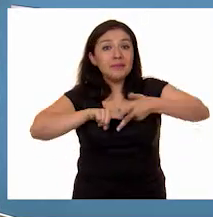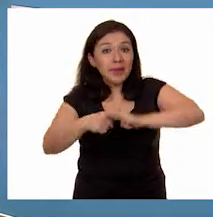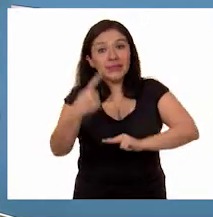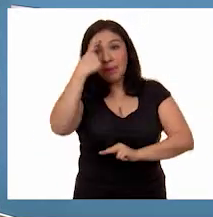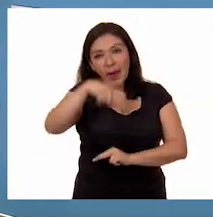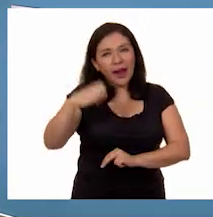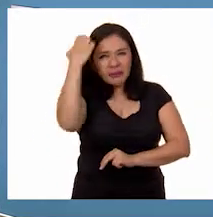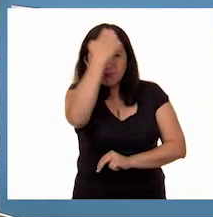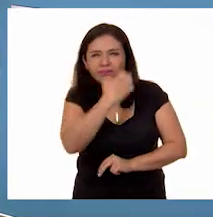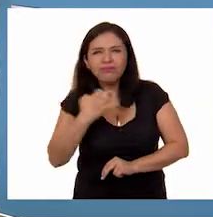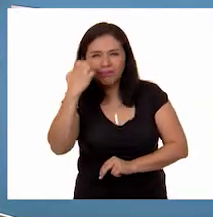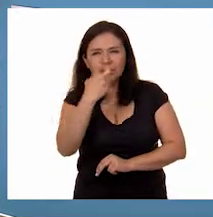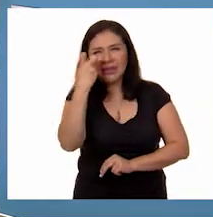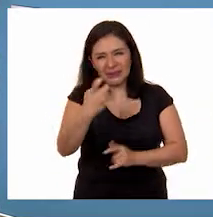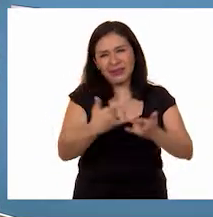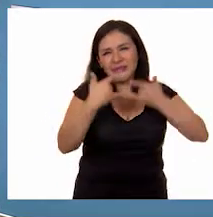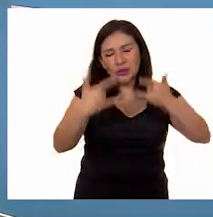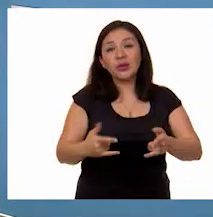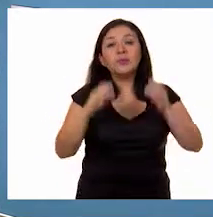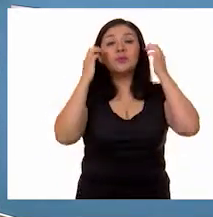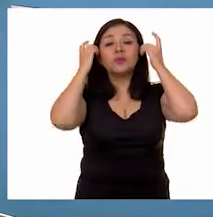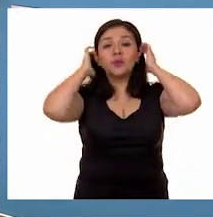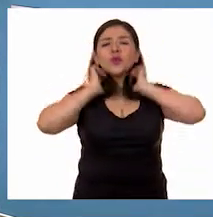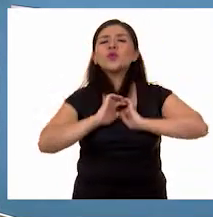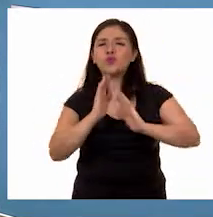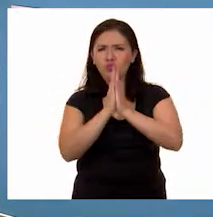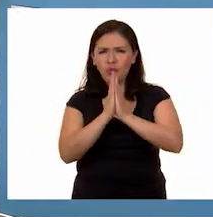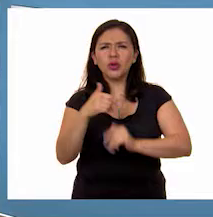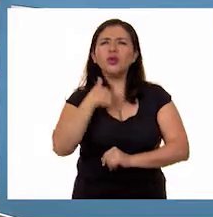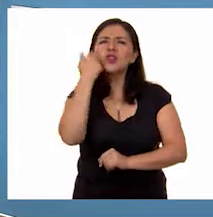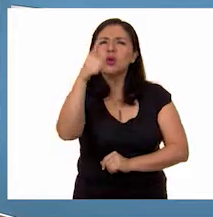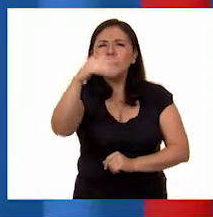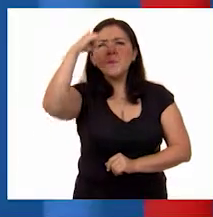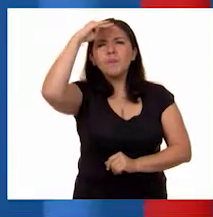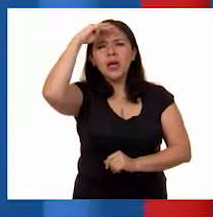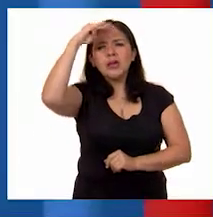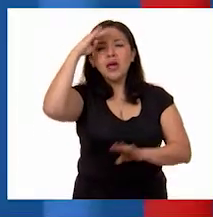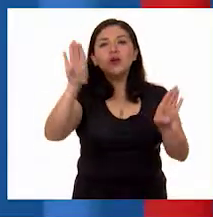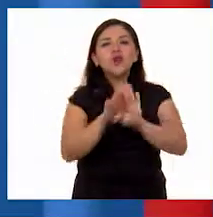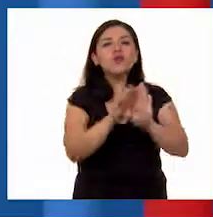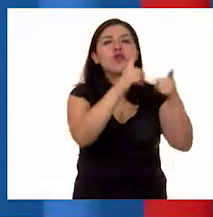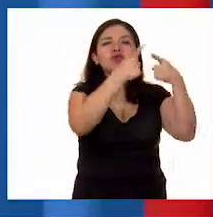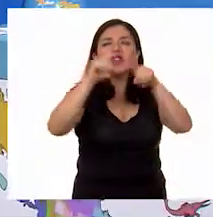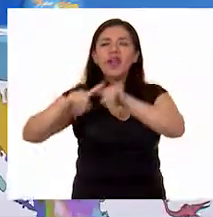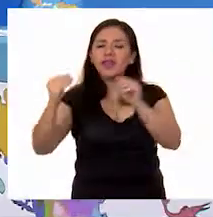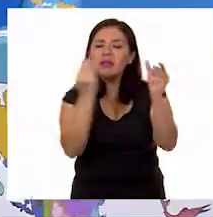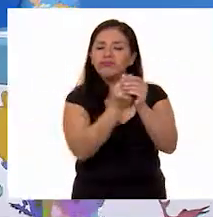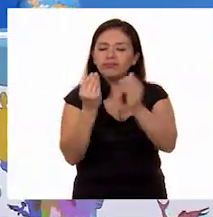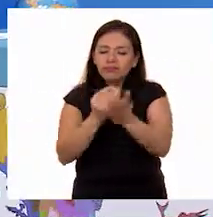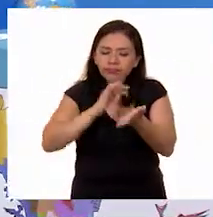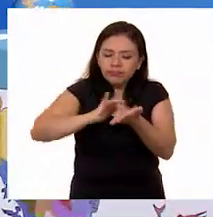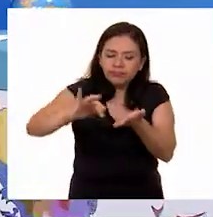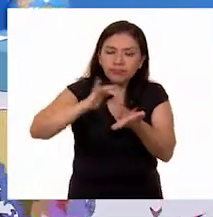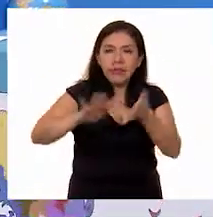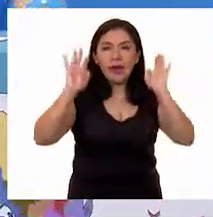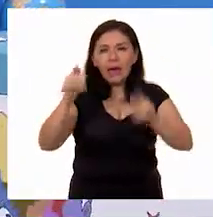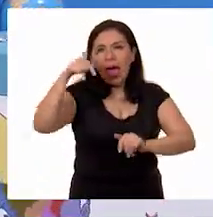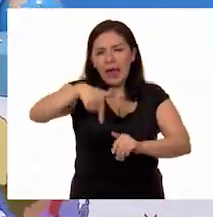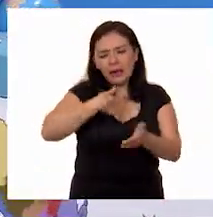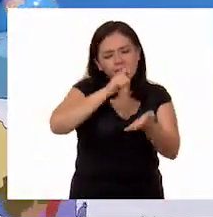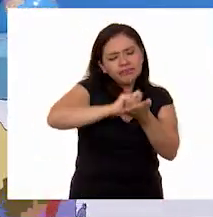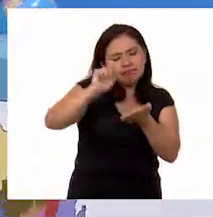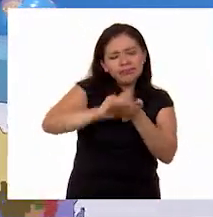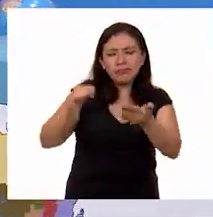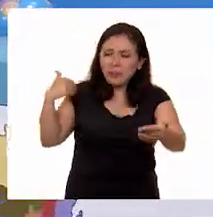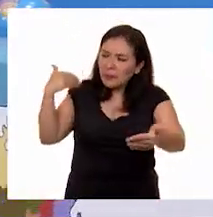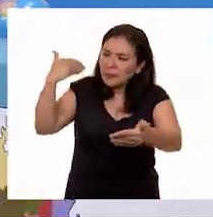el análisis de textos. Me gustaría que reflexionaras sobre los diferentes tipos de textos que hemos leído y escrito a lo